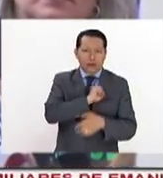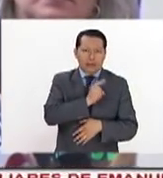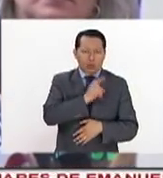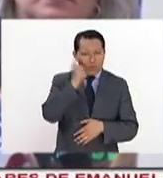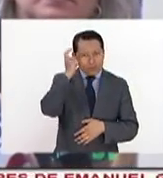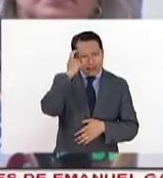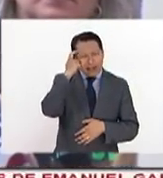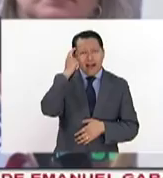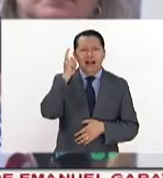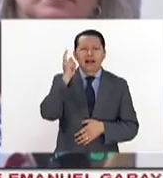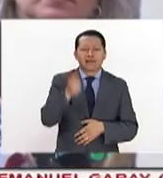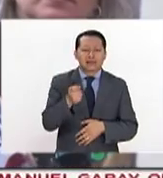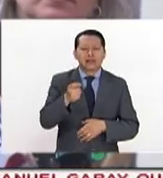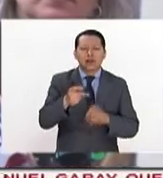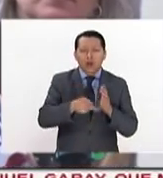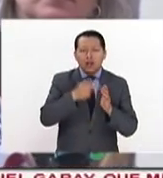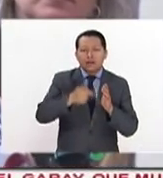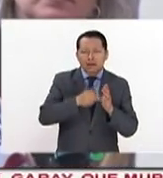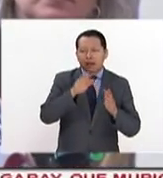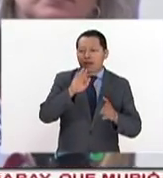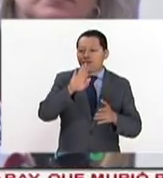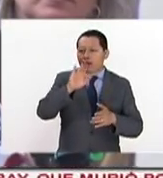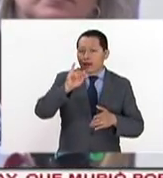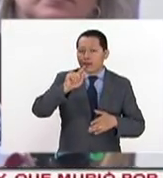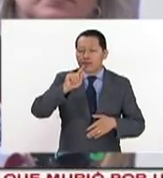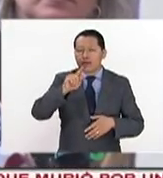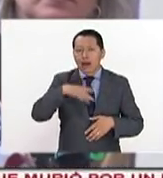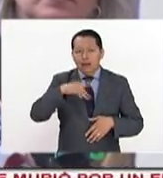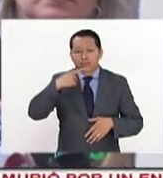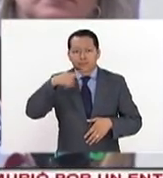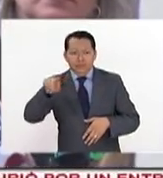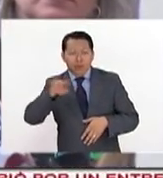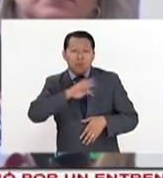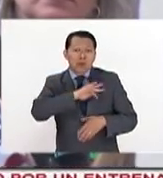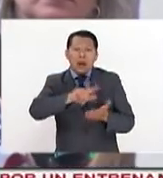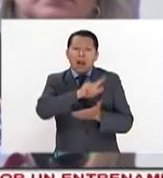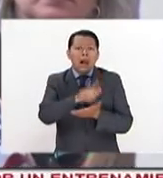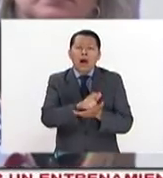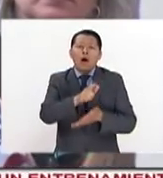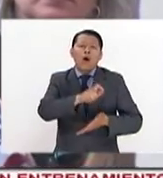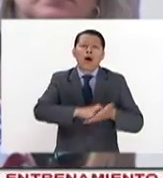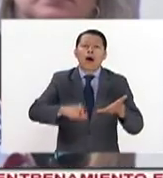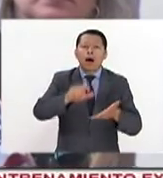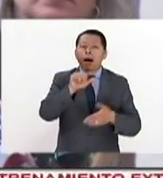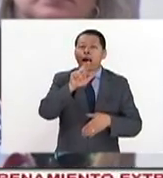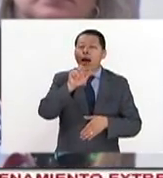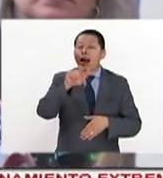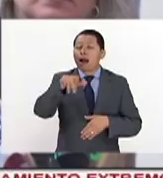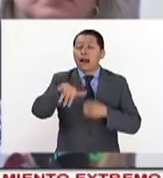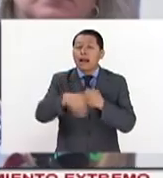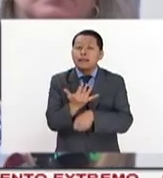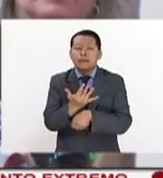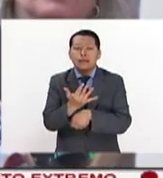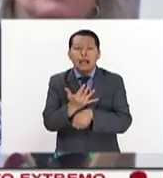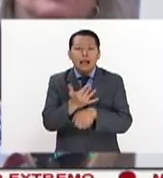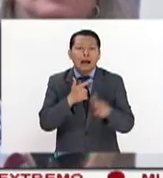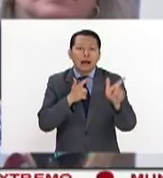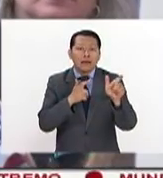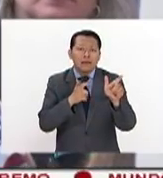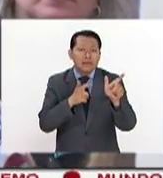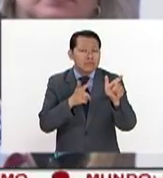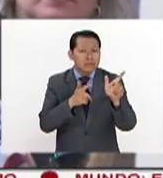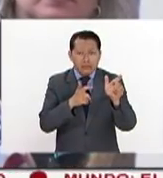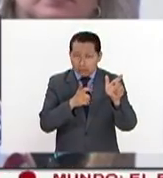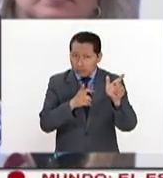de ser reportado varias veces por el FBI, pudo comprar legalmente un AR-15, pudo comprar legalmente ese